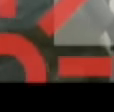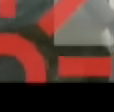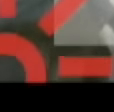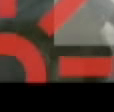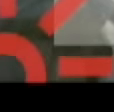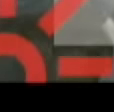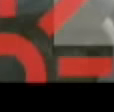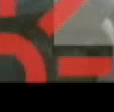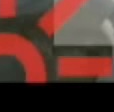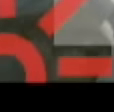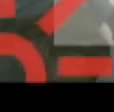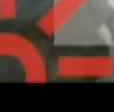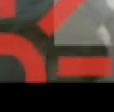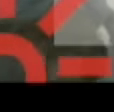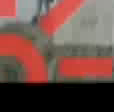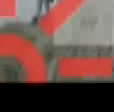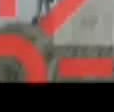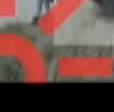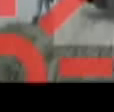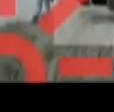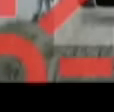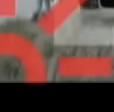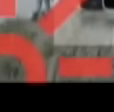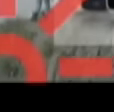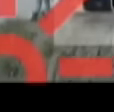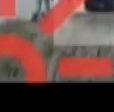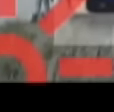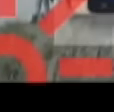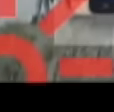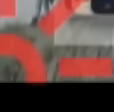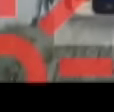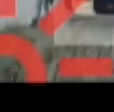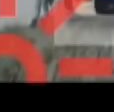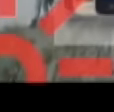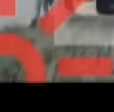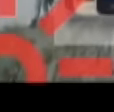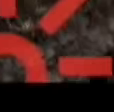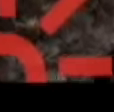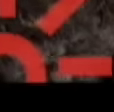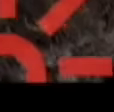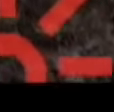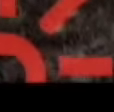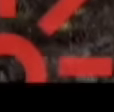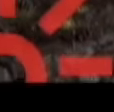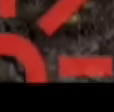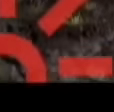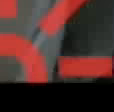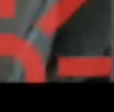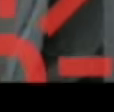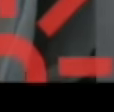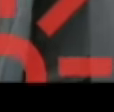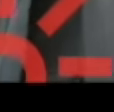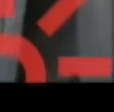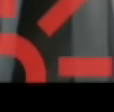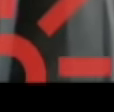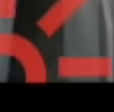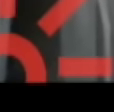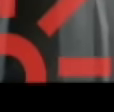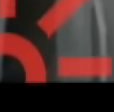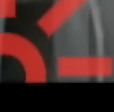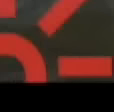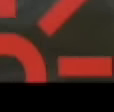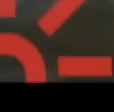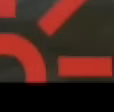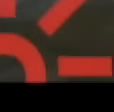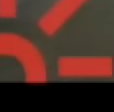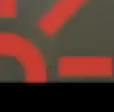financiarlo 5 a 24 meses sin intereses con la mayor variedad de modelos 4g lte nadie te da más unete aclaró y vives